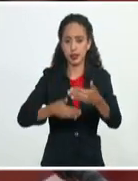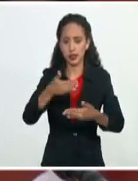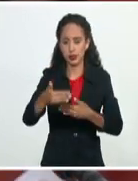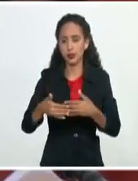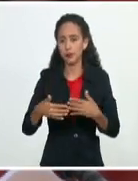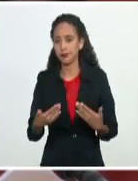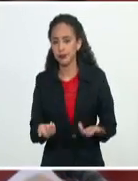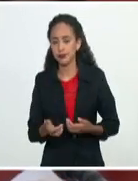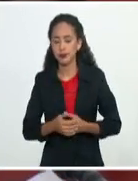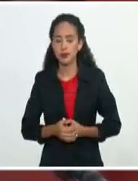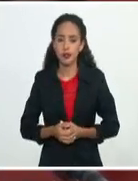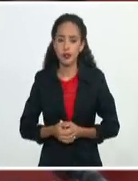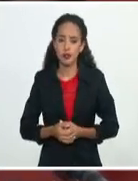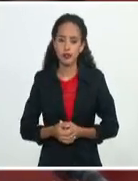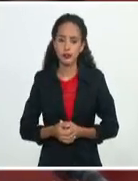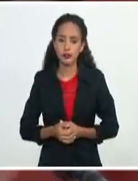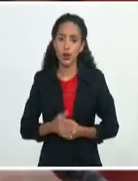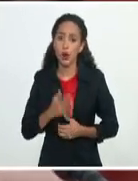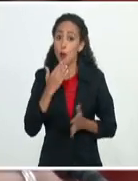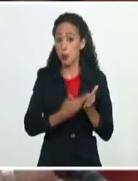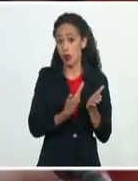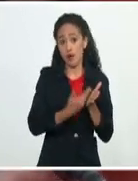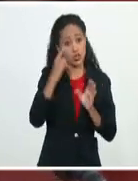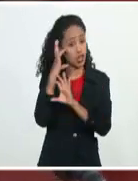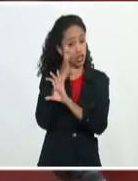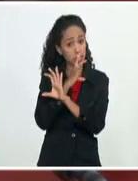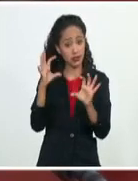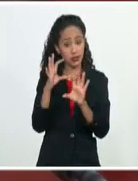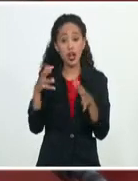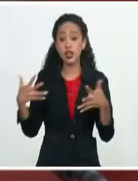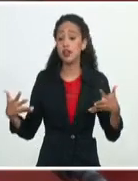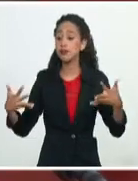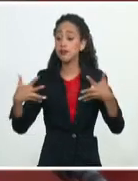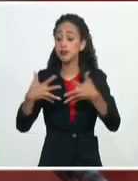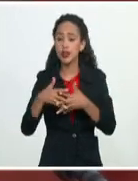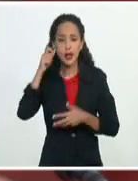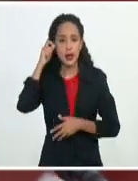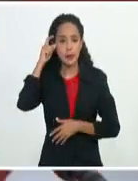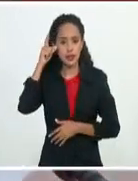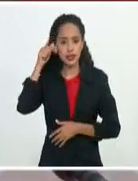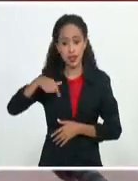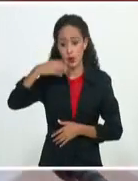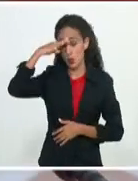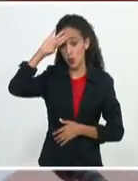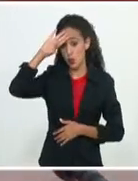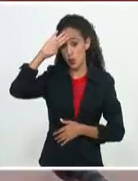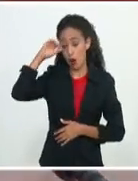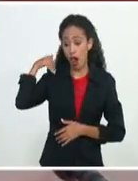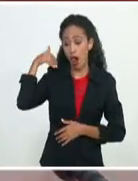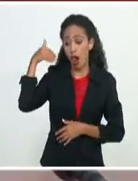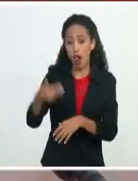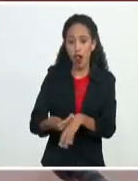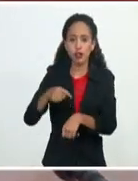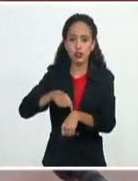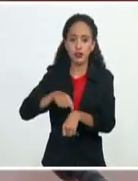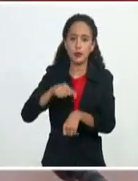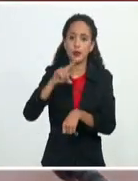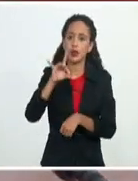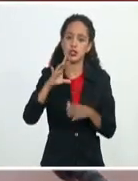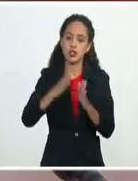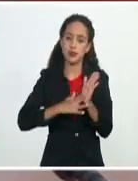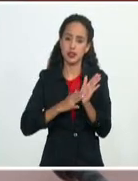en la mejor evidencia científica disponible e integrado con la experiencia acumulada en el país durante 15 meses de pandemia.